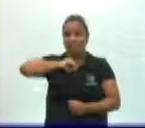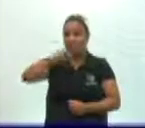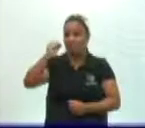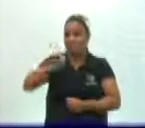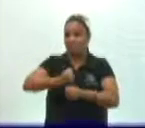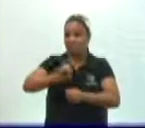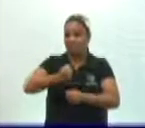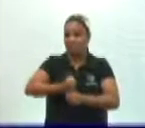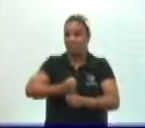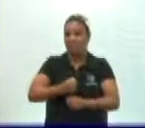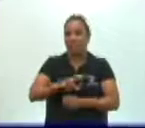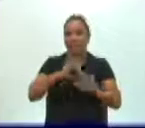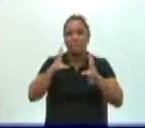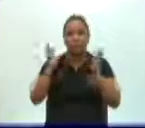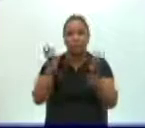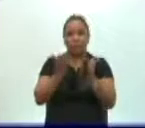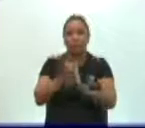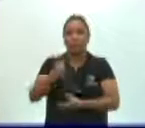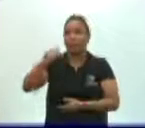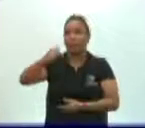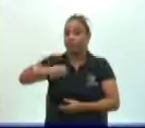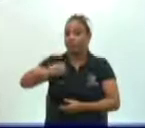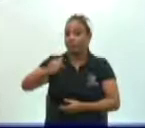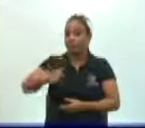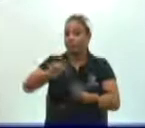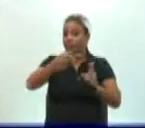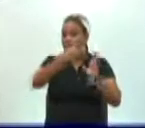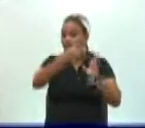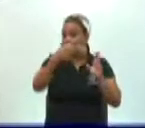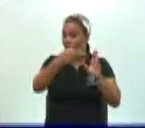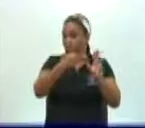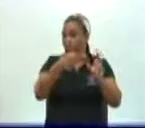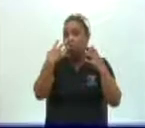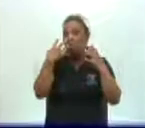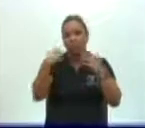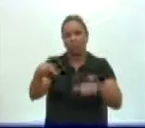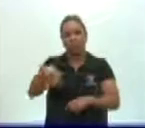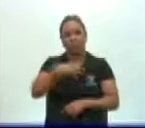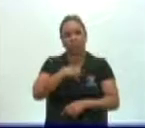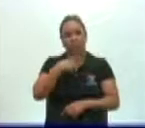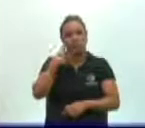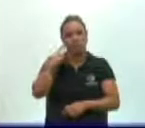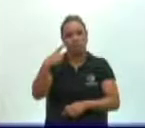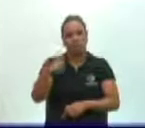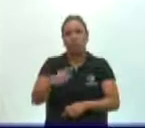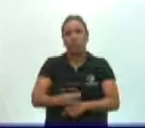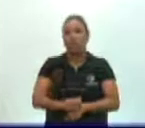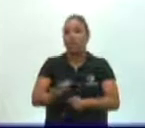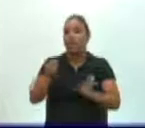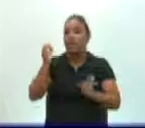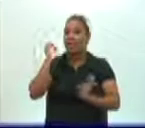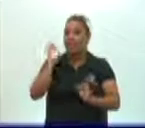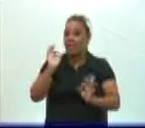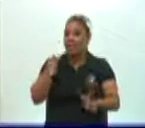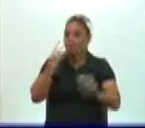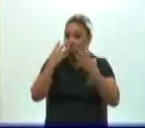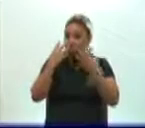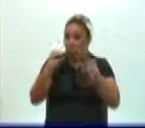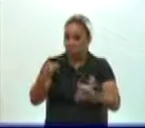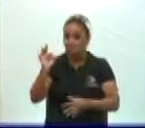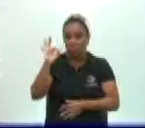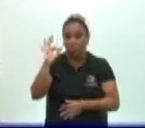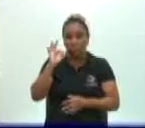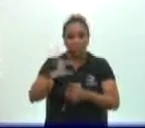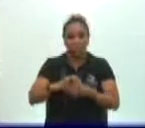mundo. Estos aspectos, muchachos, es importante que ustedes lo tengan en cuenta porque es un aspecto clave del octavo grado,